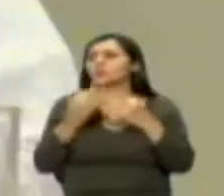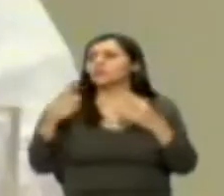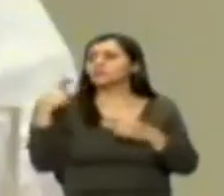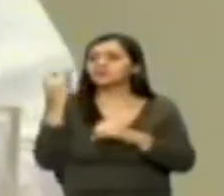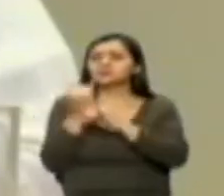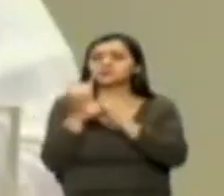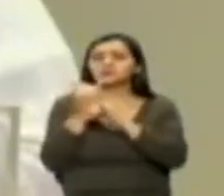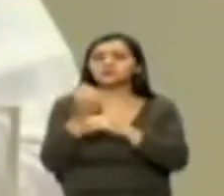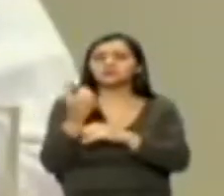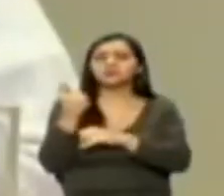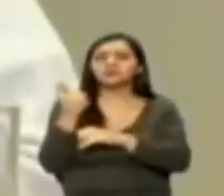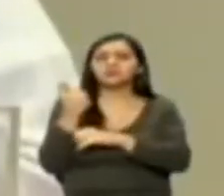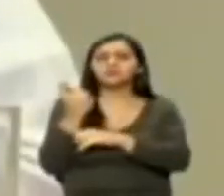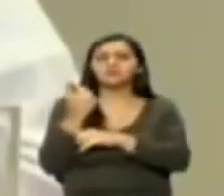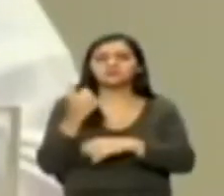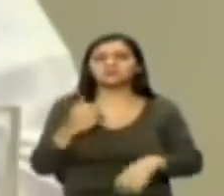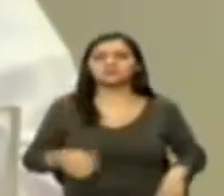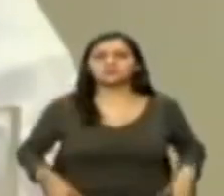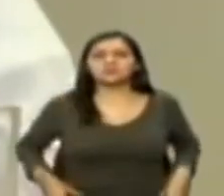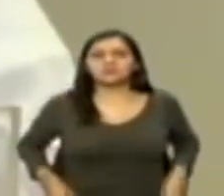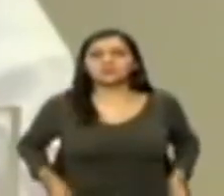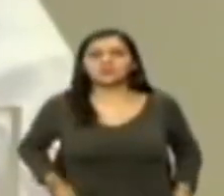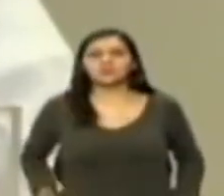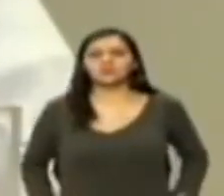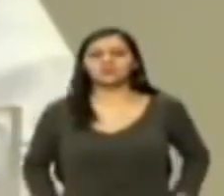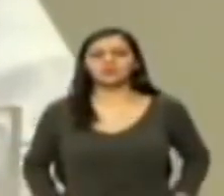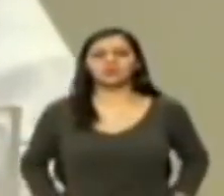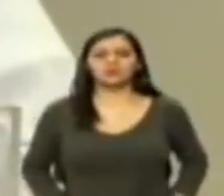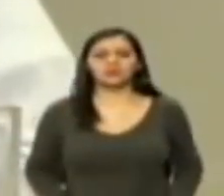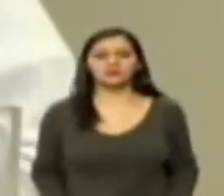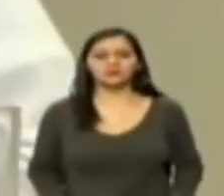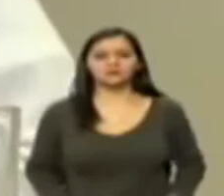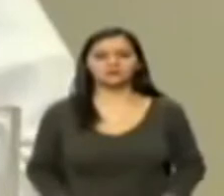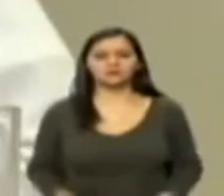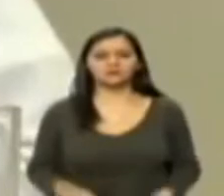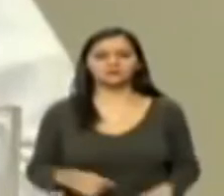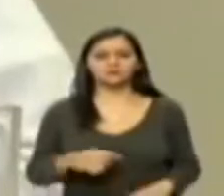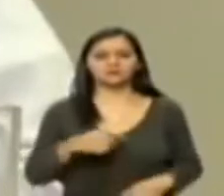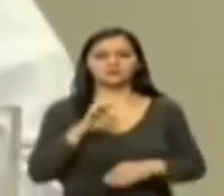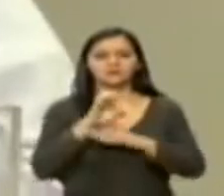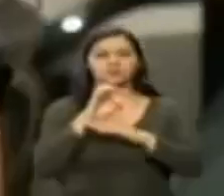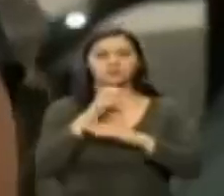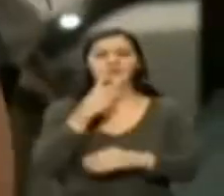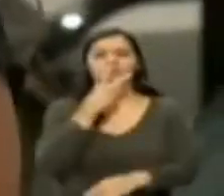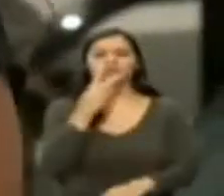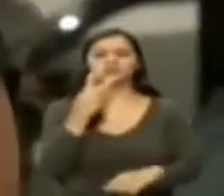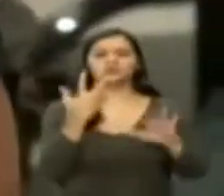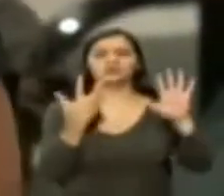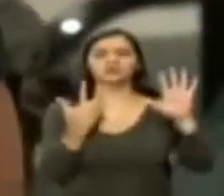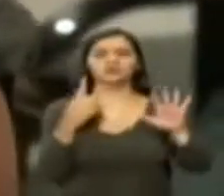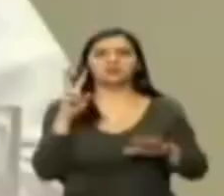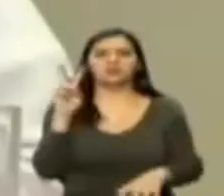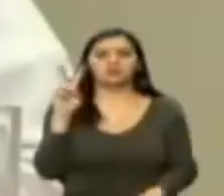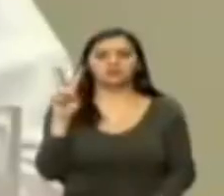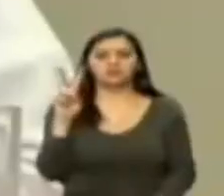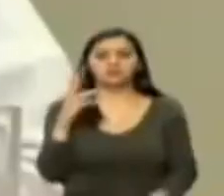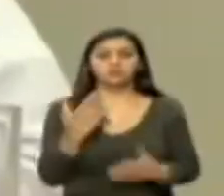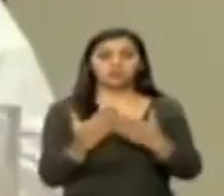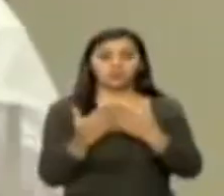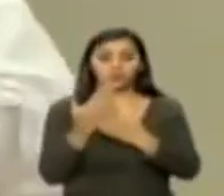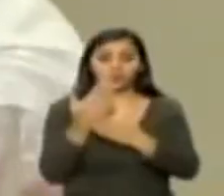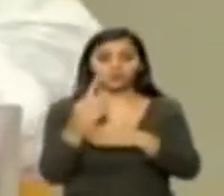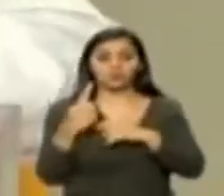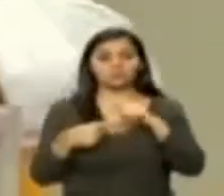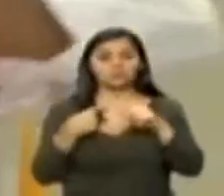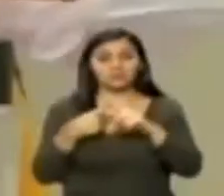institutos técnicos, Lorena? No, pero en total en el país. En el país tenemos 282. 282 y tenemos de los nuevos